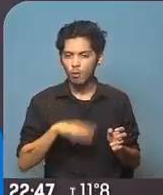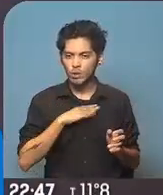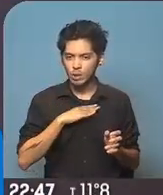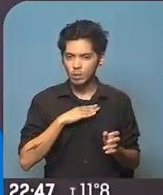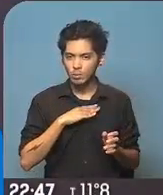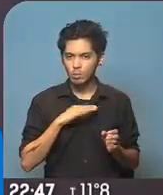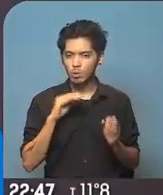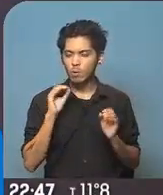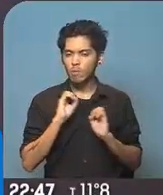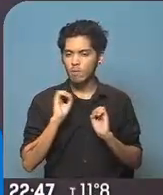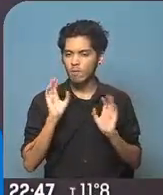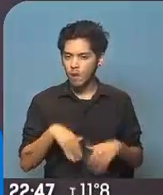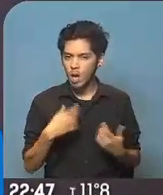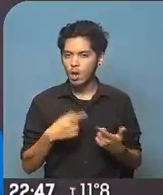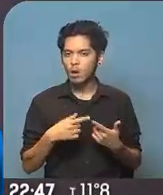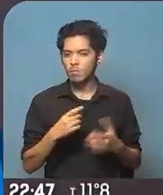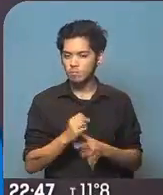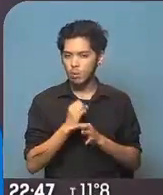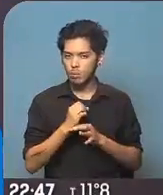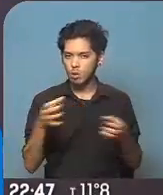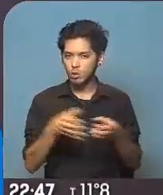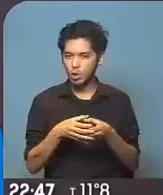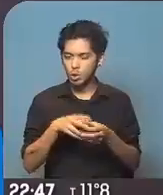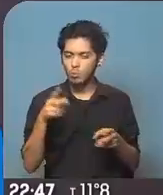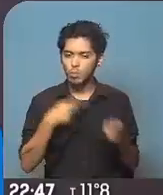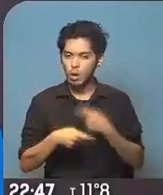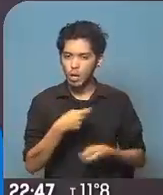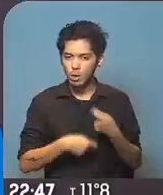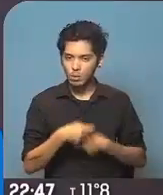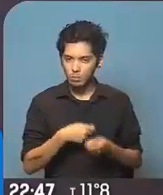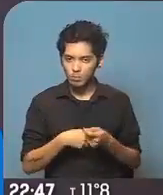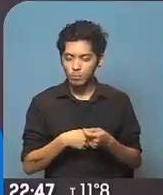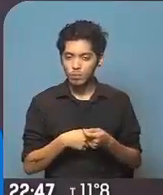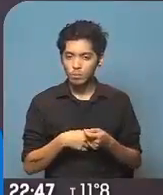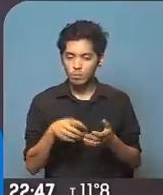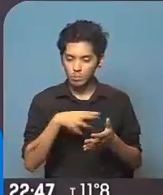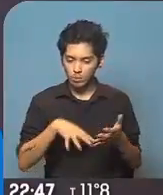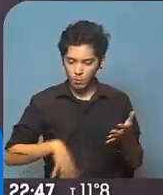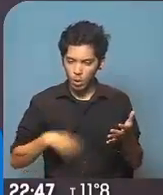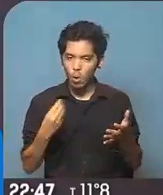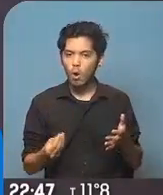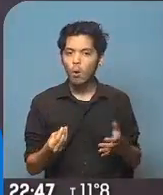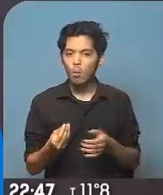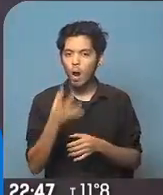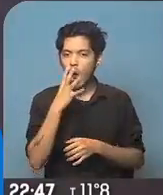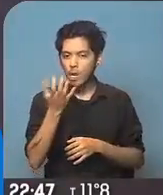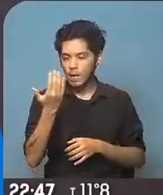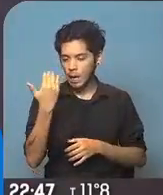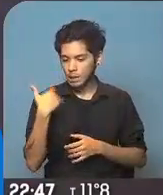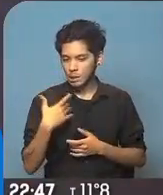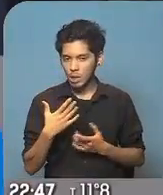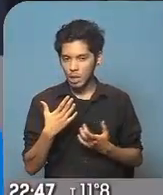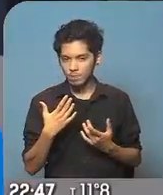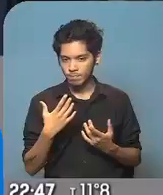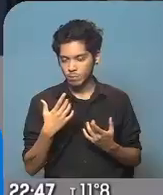pero extremadamente popular entre los hombres de negocios. Y el artículo cuenta cómo algo que antes no se